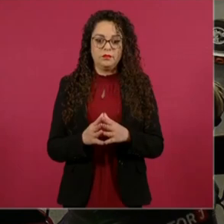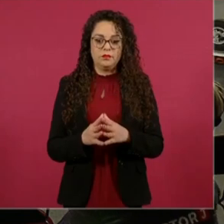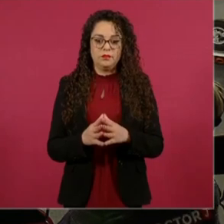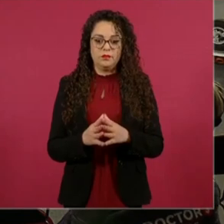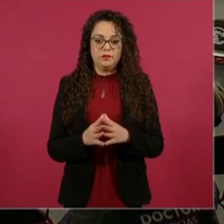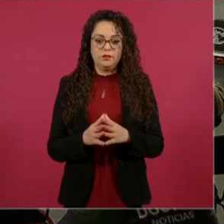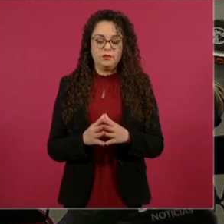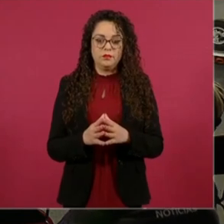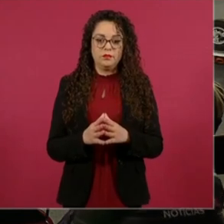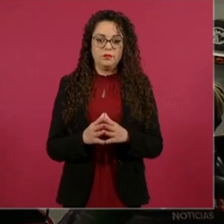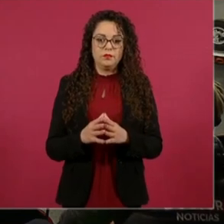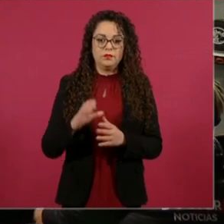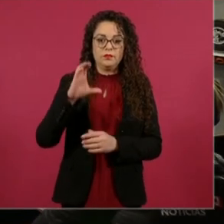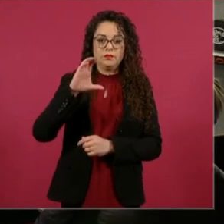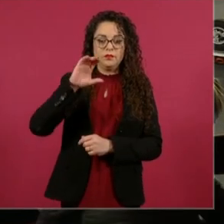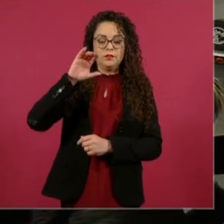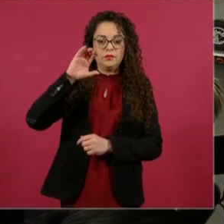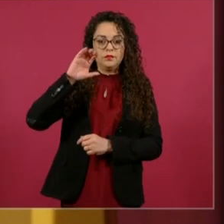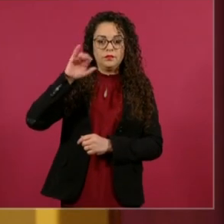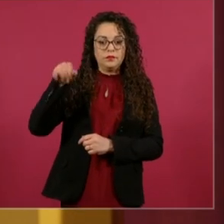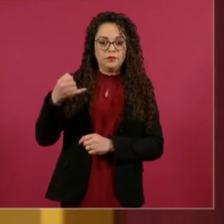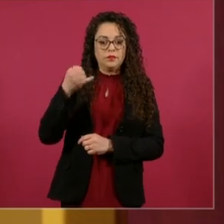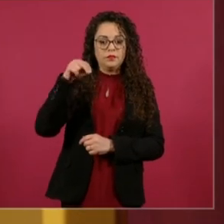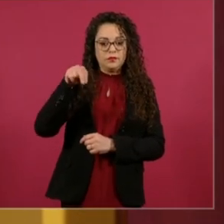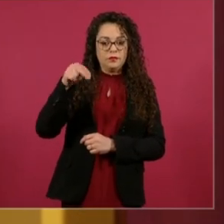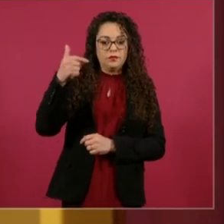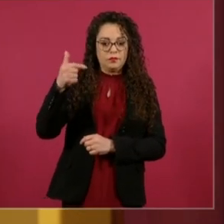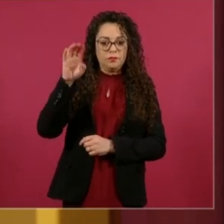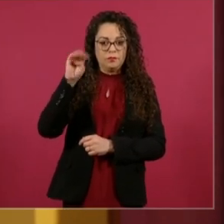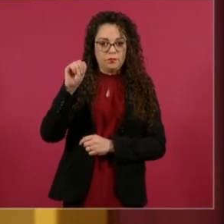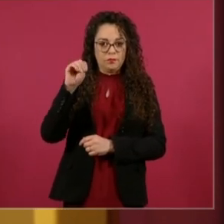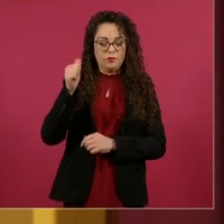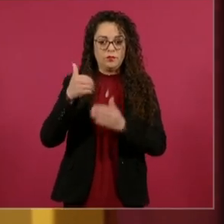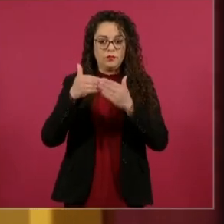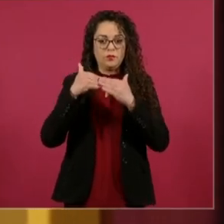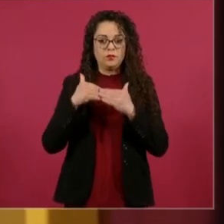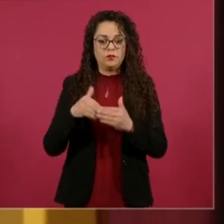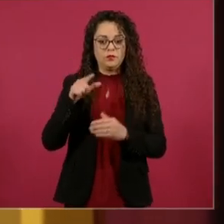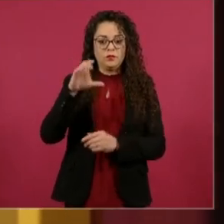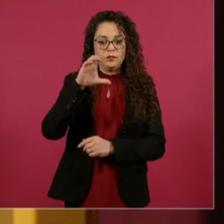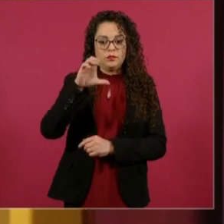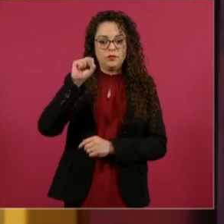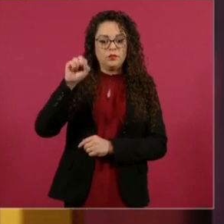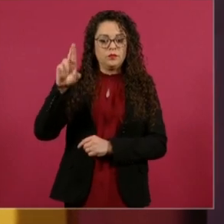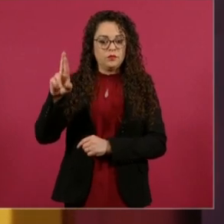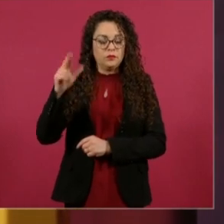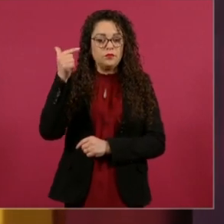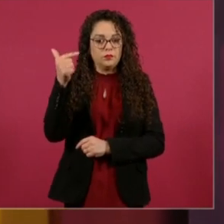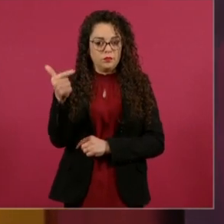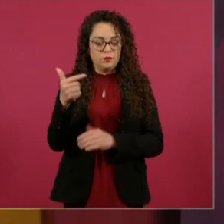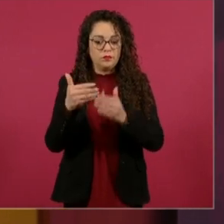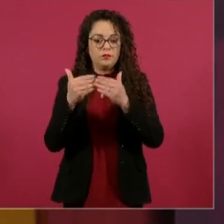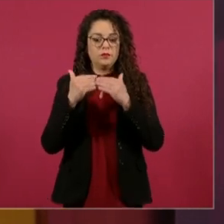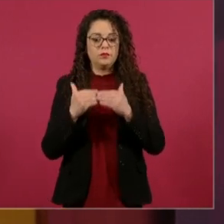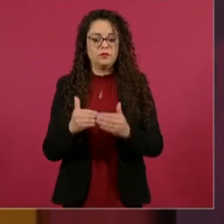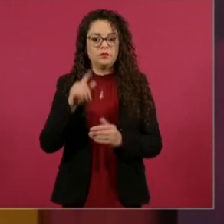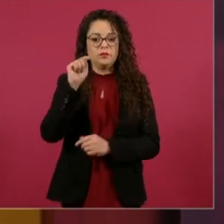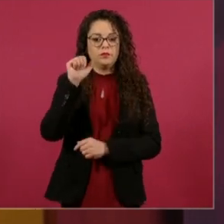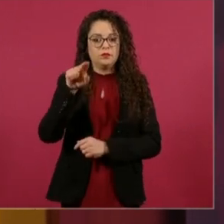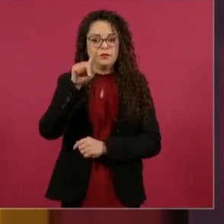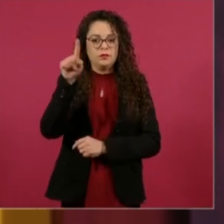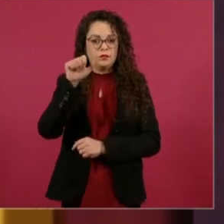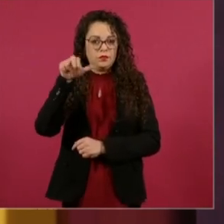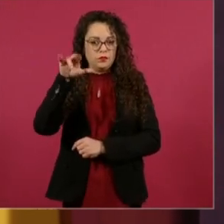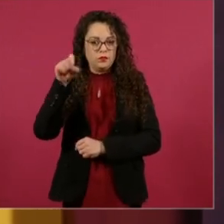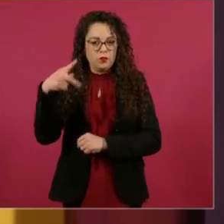Nueva Generación, uno del Cártel Santa Rosa de Lima, 7 de un grupo local, los Tanzanios,